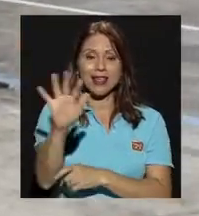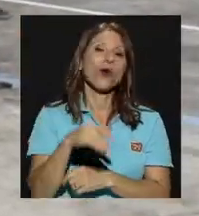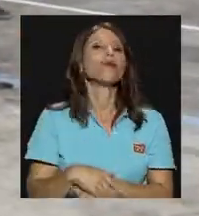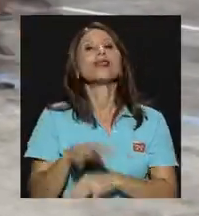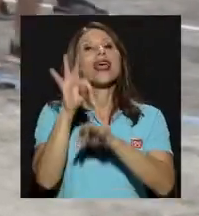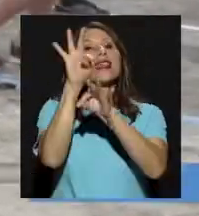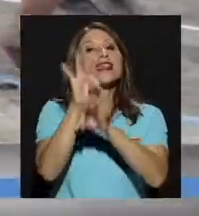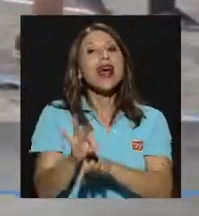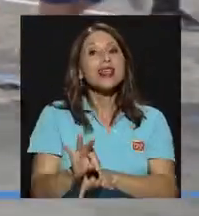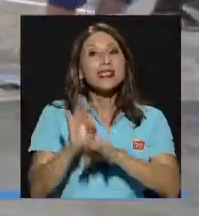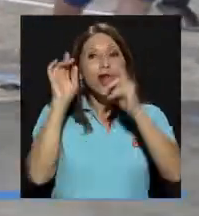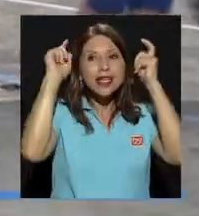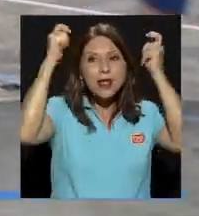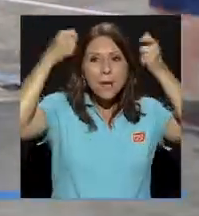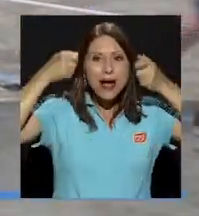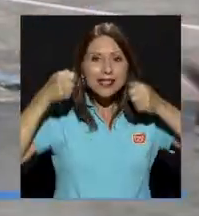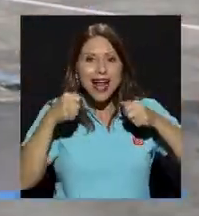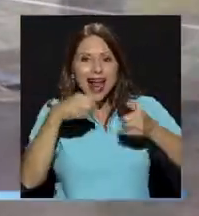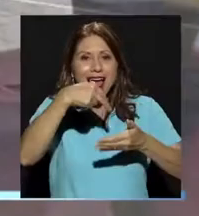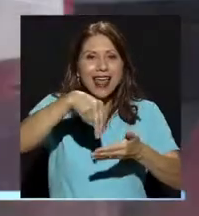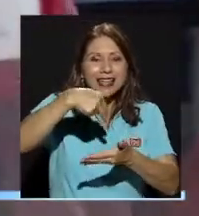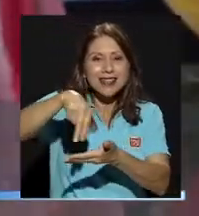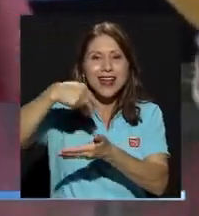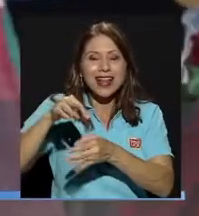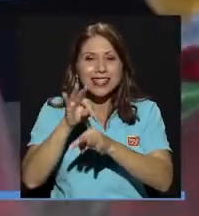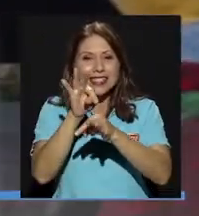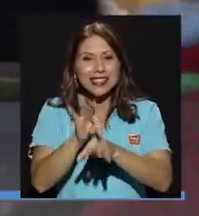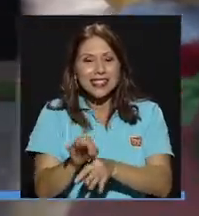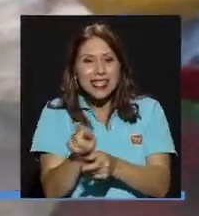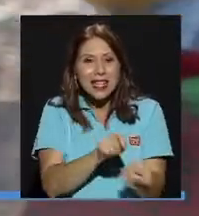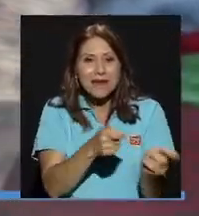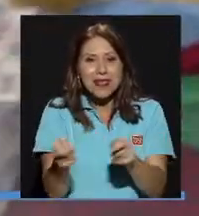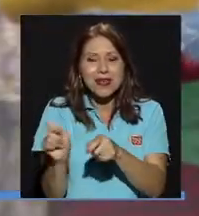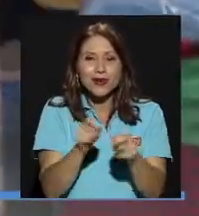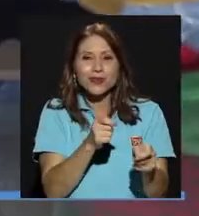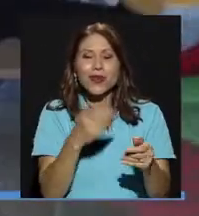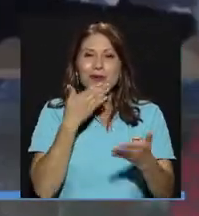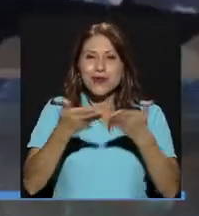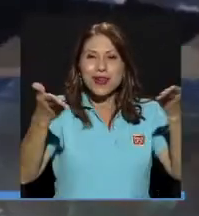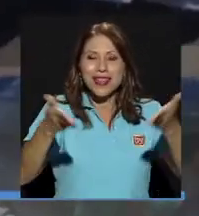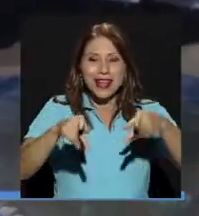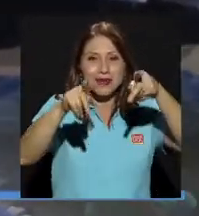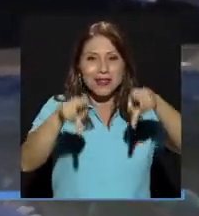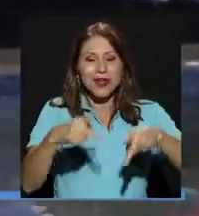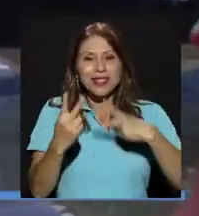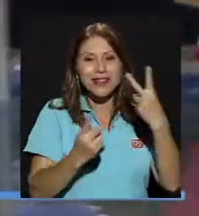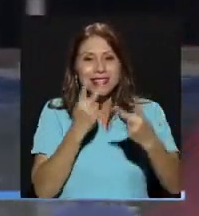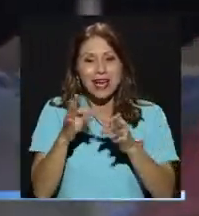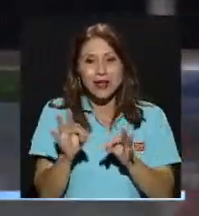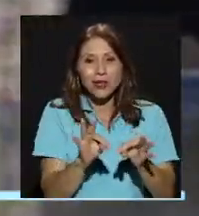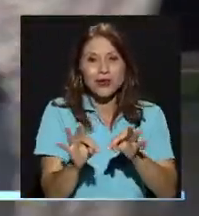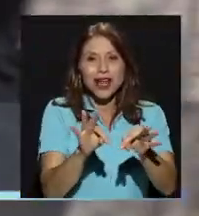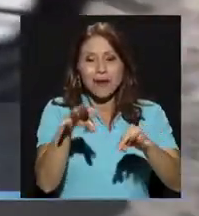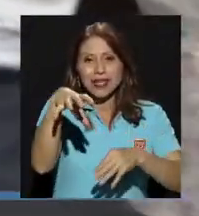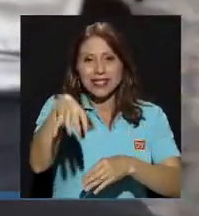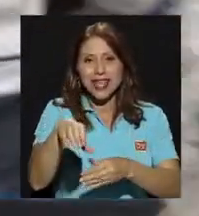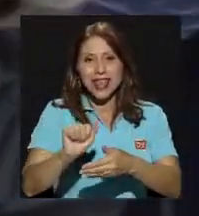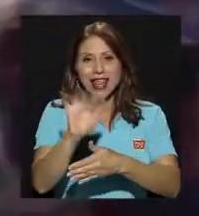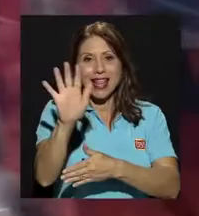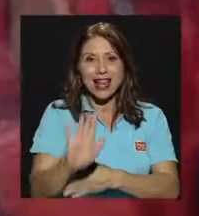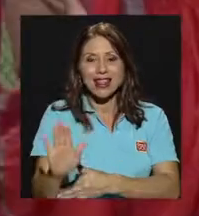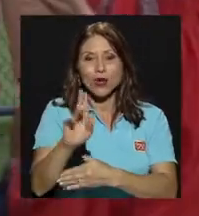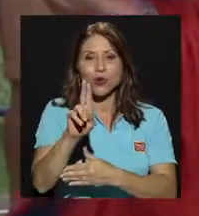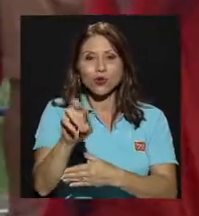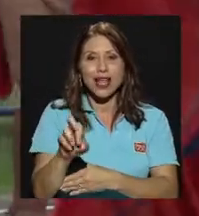Las tradicionales mascaradas y los bailes típicos le dieron la bienvenida a quienes visitaron el recinto de Turrialba en la sede del Atlántico de la